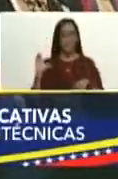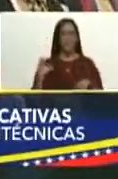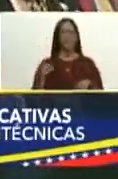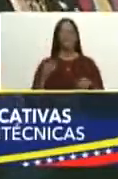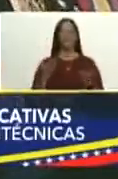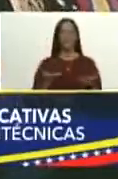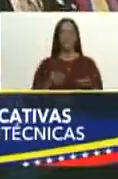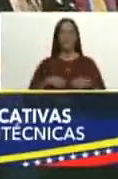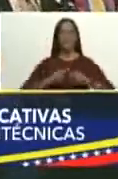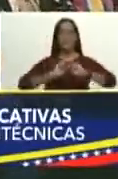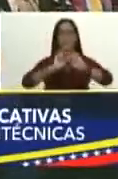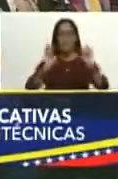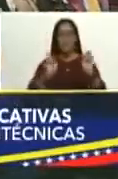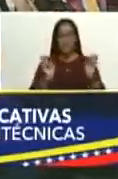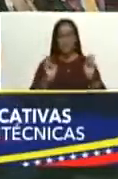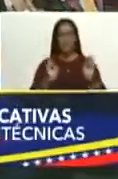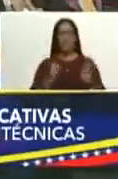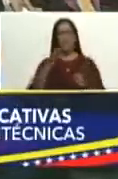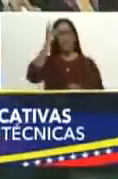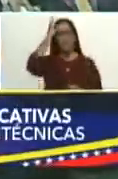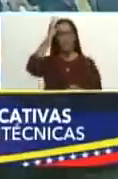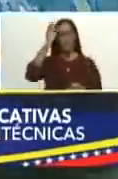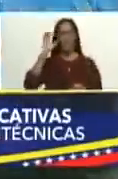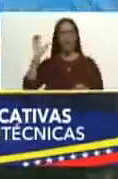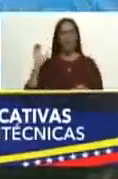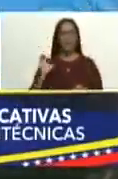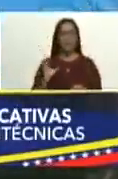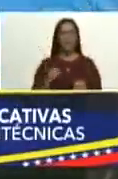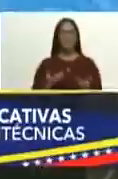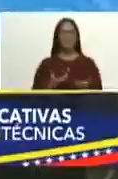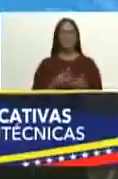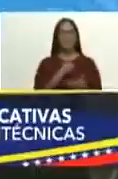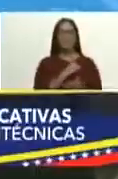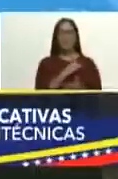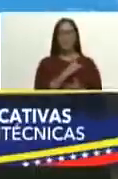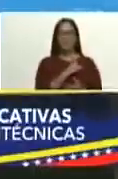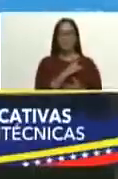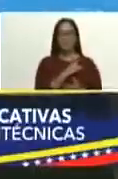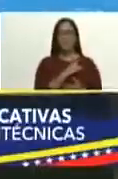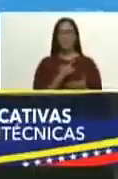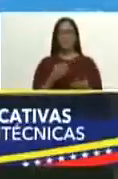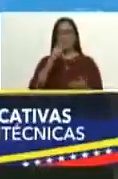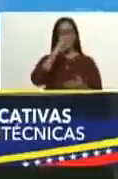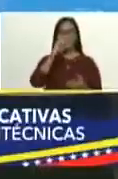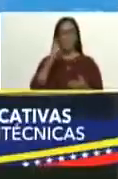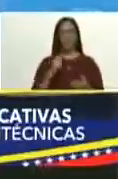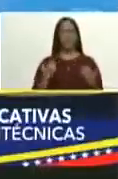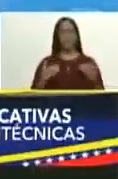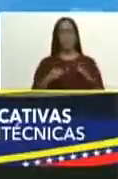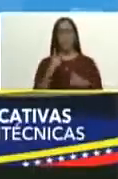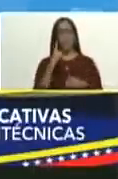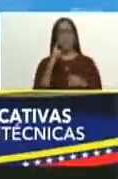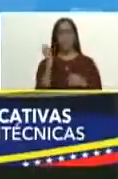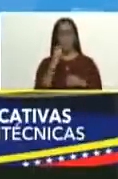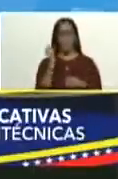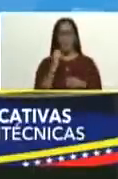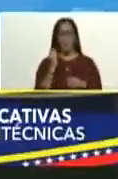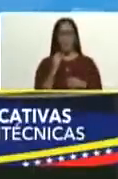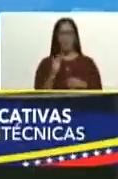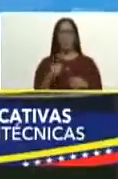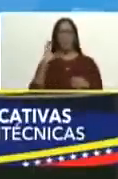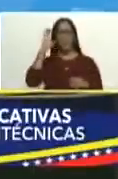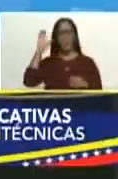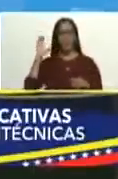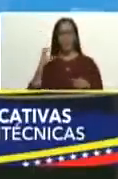el contexto de nuestros consejos estadales de gestión universitaria, que se celebran por lo menos una vez al mes en las entidades